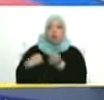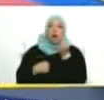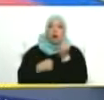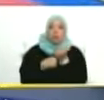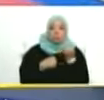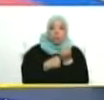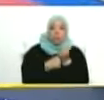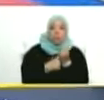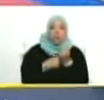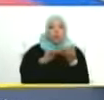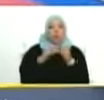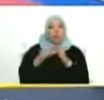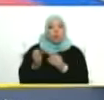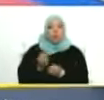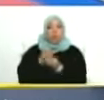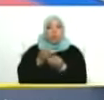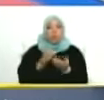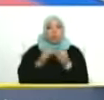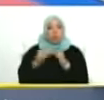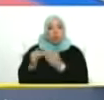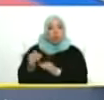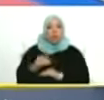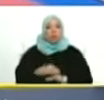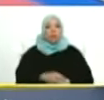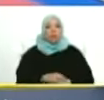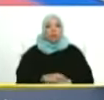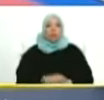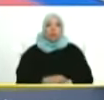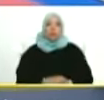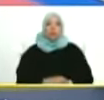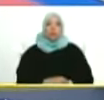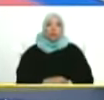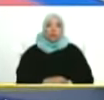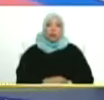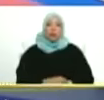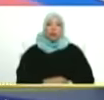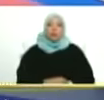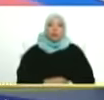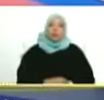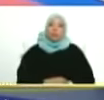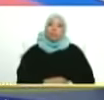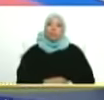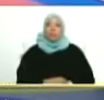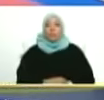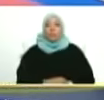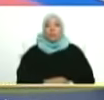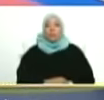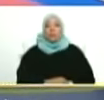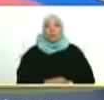apoyando a su Consejo Comunal y a su comuna. ¿Nos entendemos?